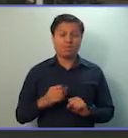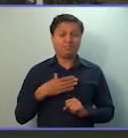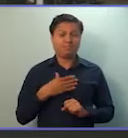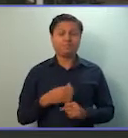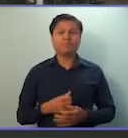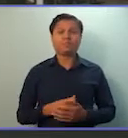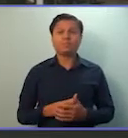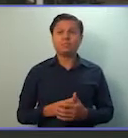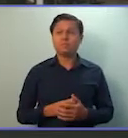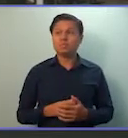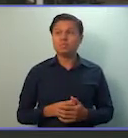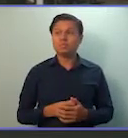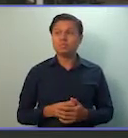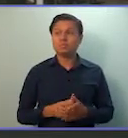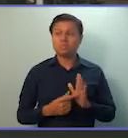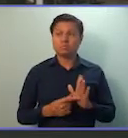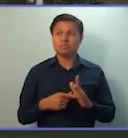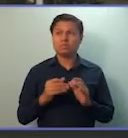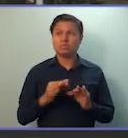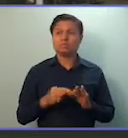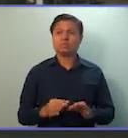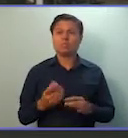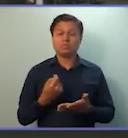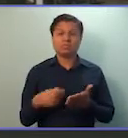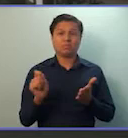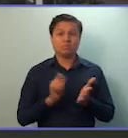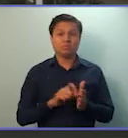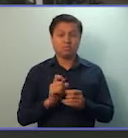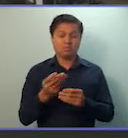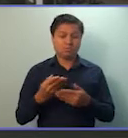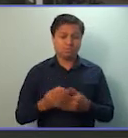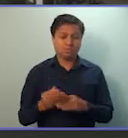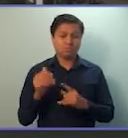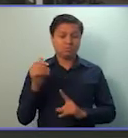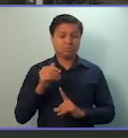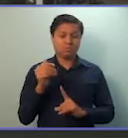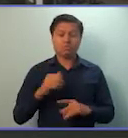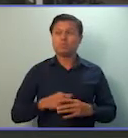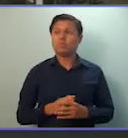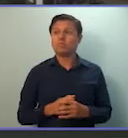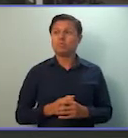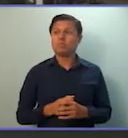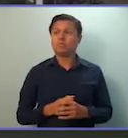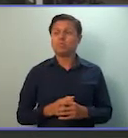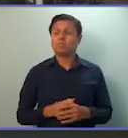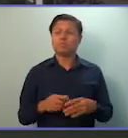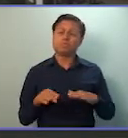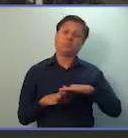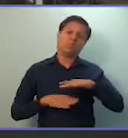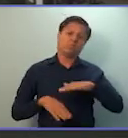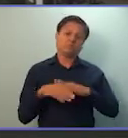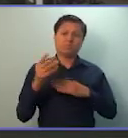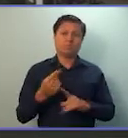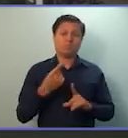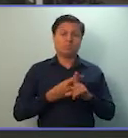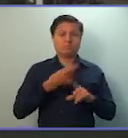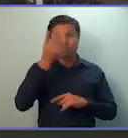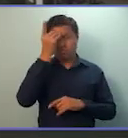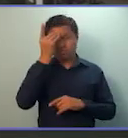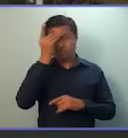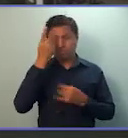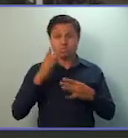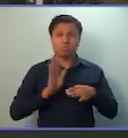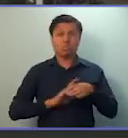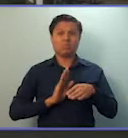credencial para desempeñar el cargo y la certificación de haber recibido la capacitación de hecho el día sábado y domingo van a quedar